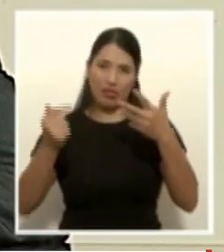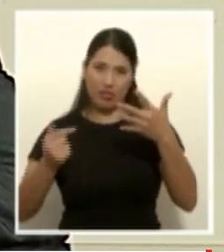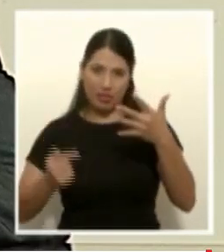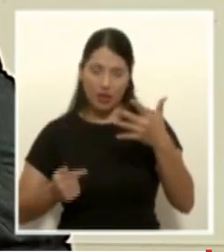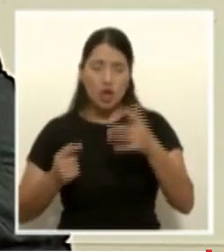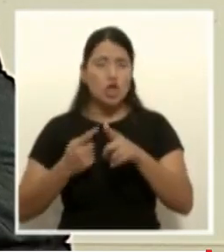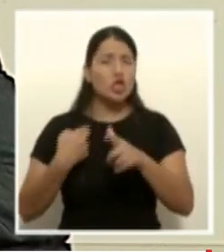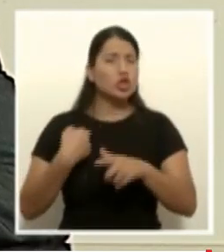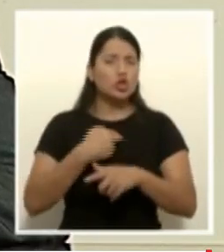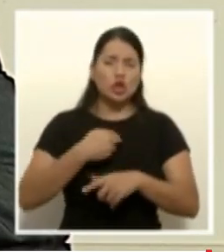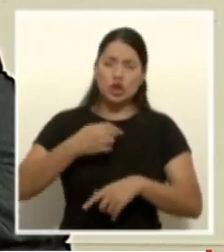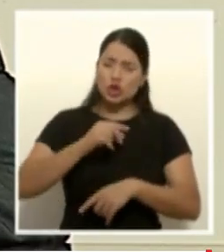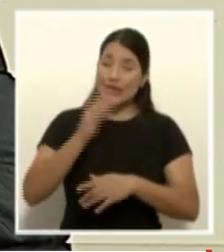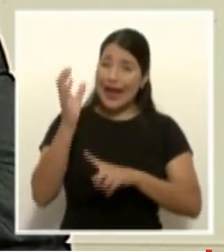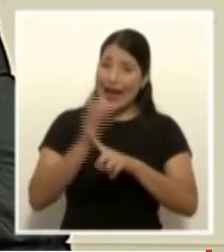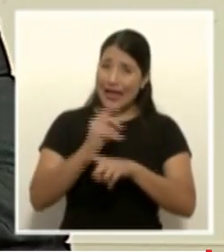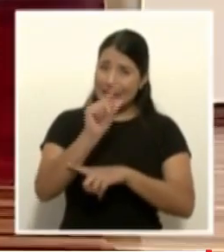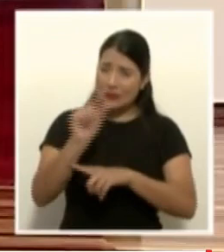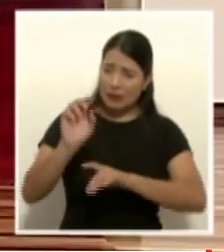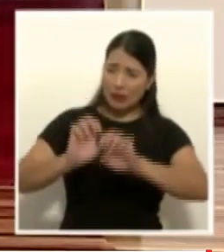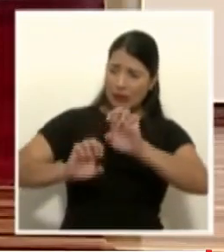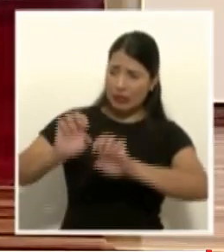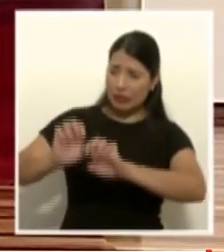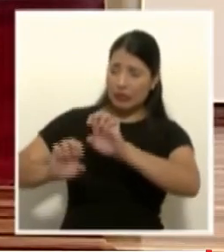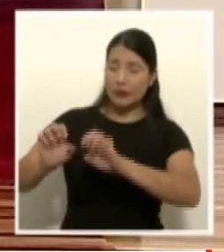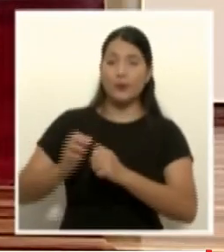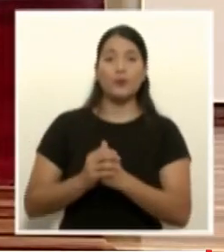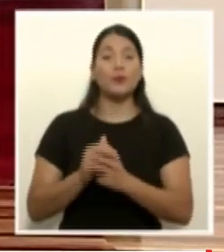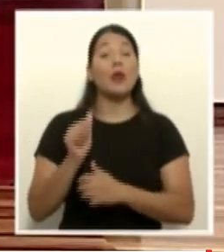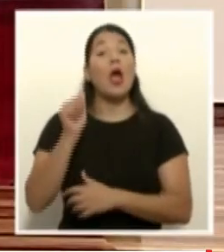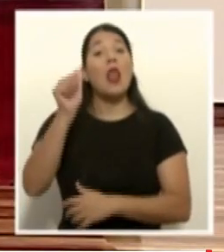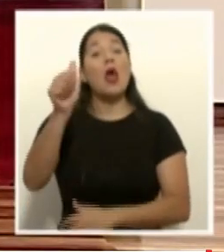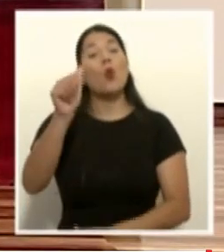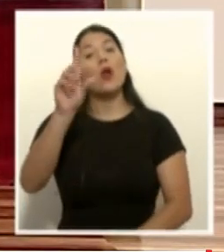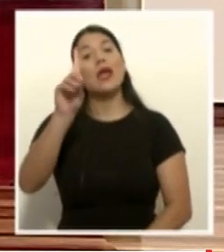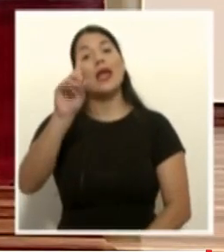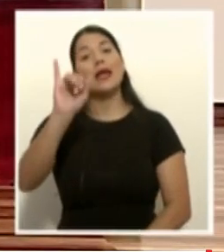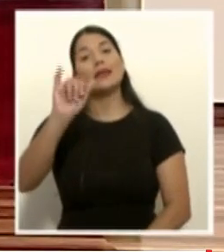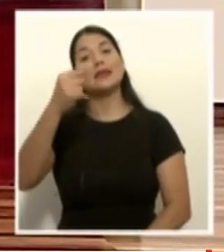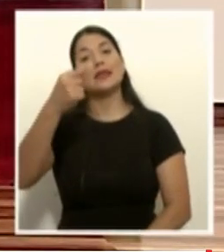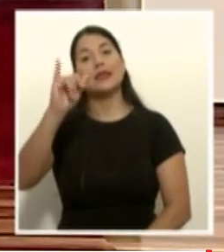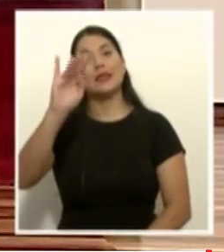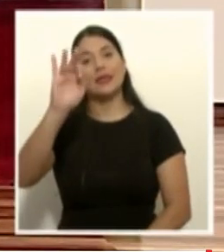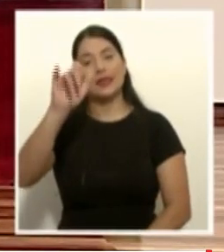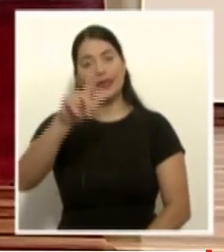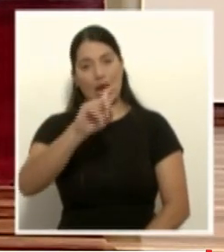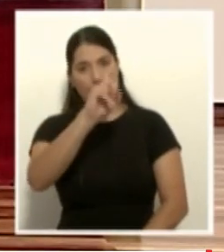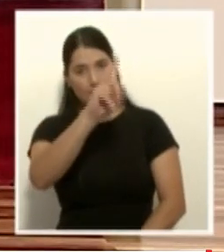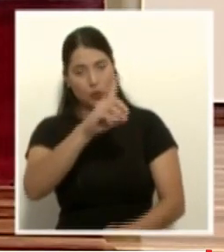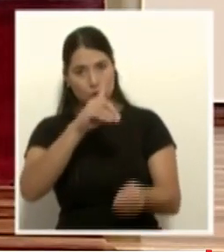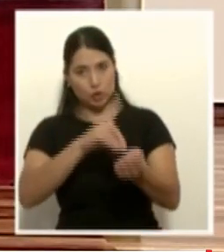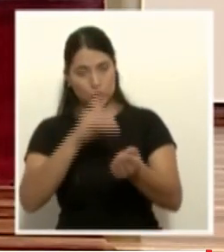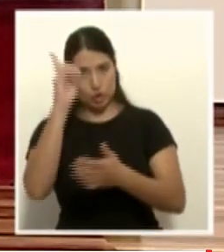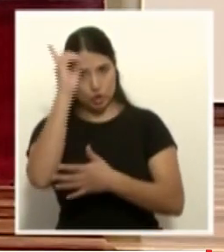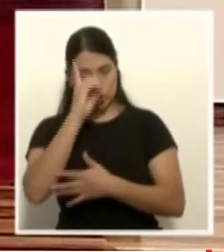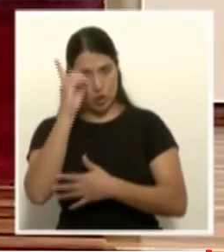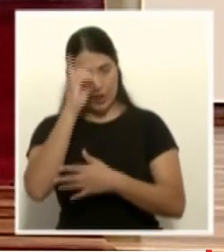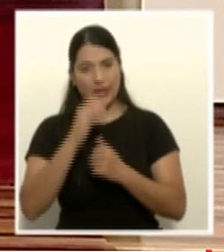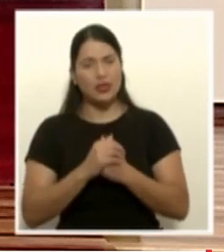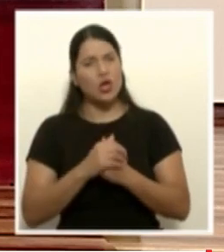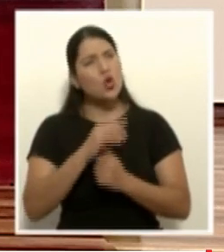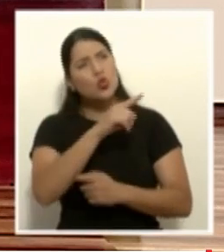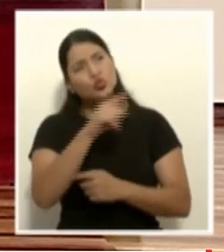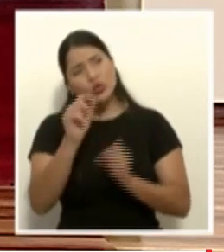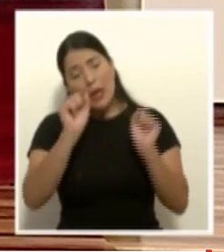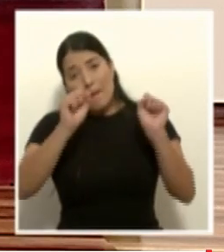esa valoración todas las semanas. Alajuela Digital consulta, doctor Salas, ¿se puede evaluar de alguna forma colocar un tipo